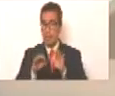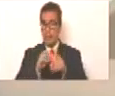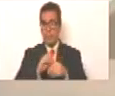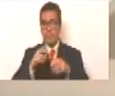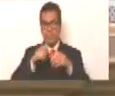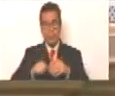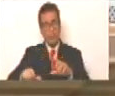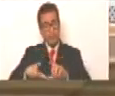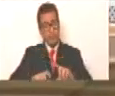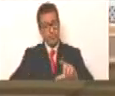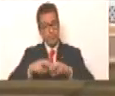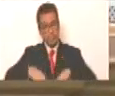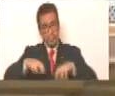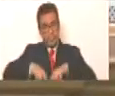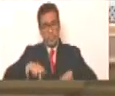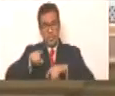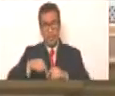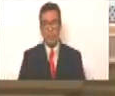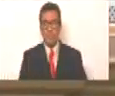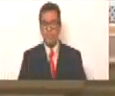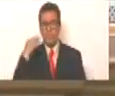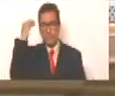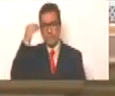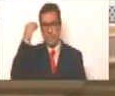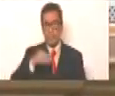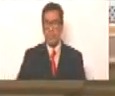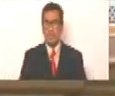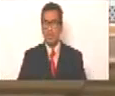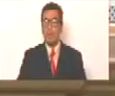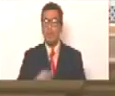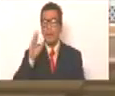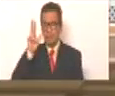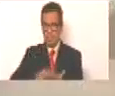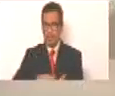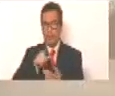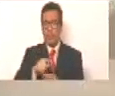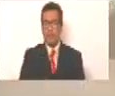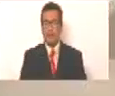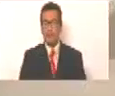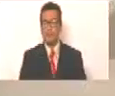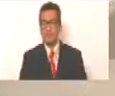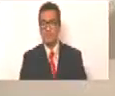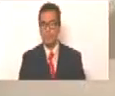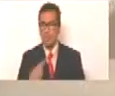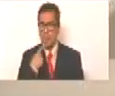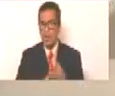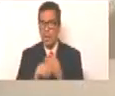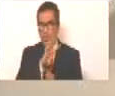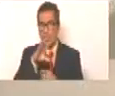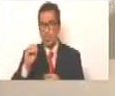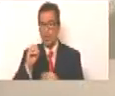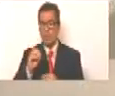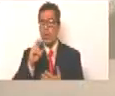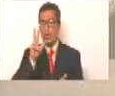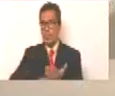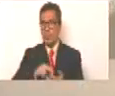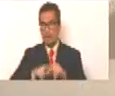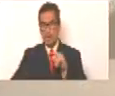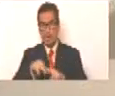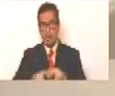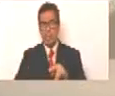señor presidente. En consideración. Aprobado. Siguiente. 40. Se sugiere aprobar la creación del epígrafe para